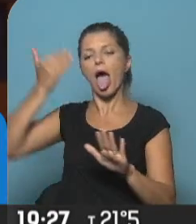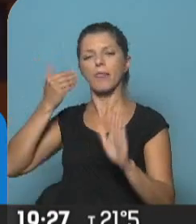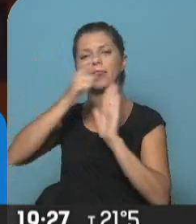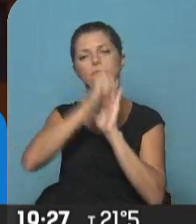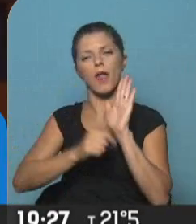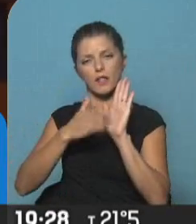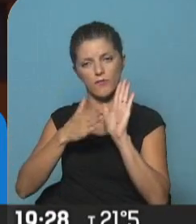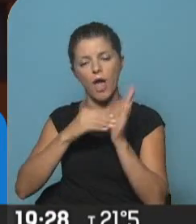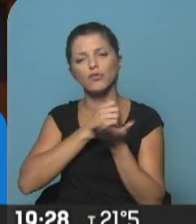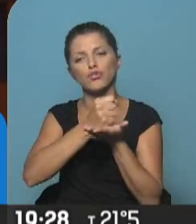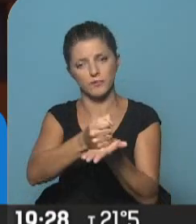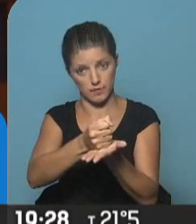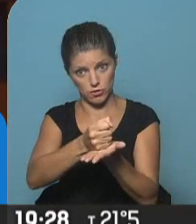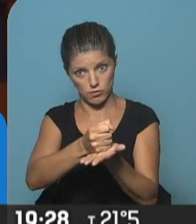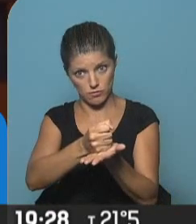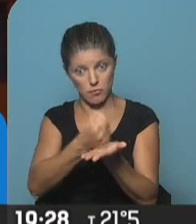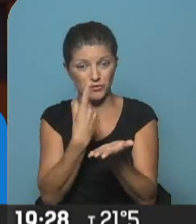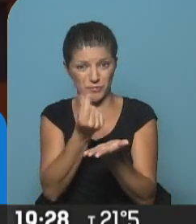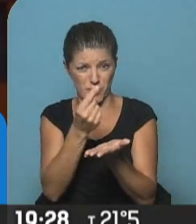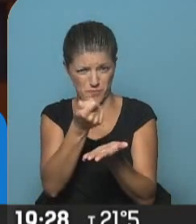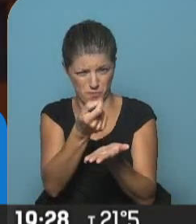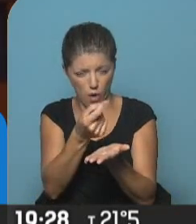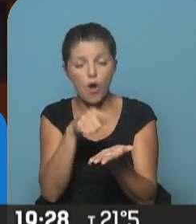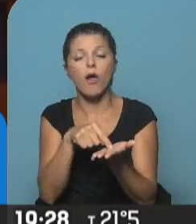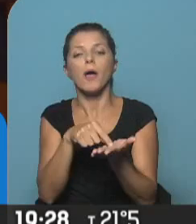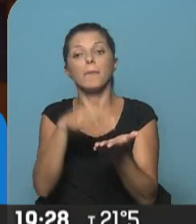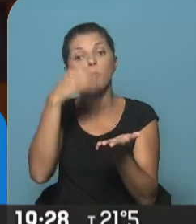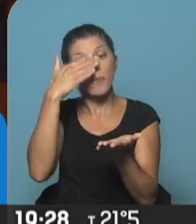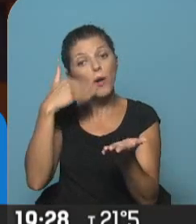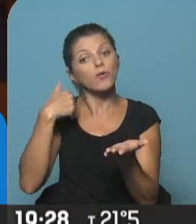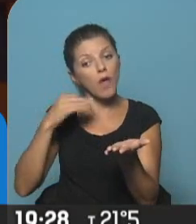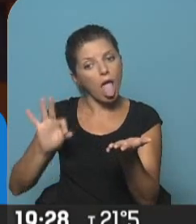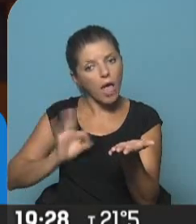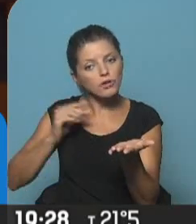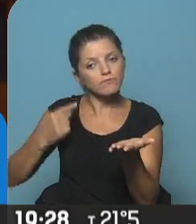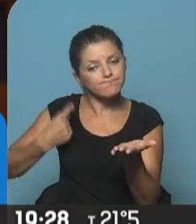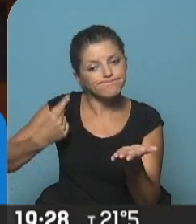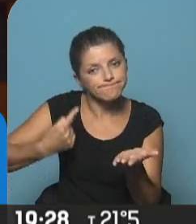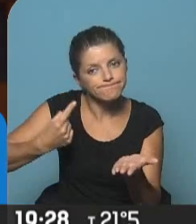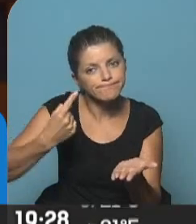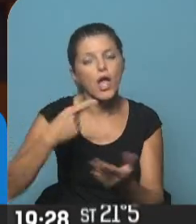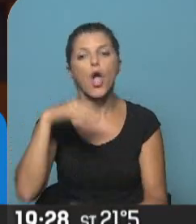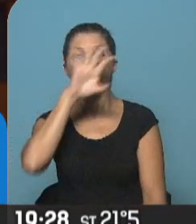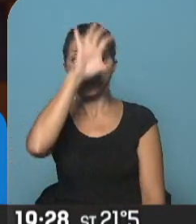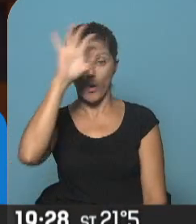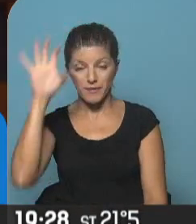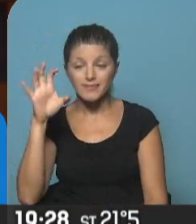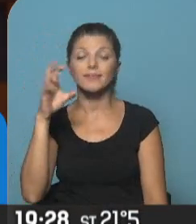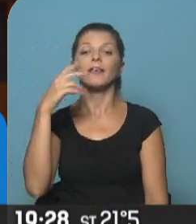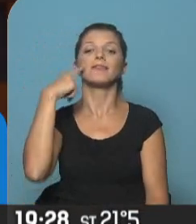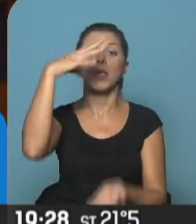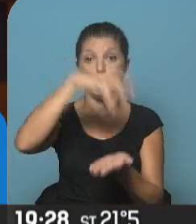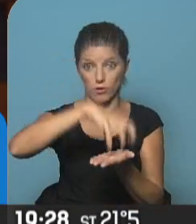eran bajas por esa razón, en el curso de los años las provincias y los municipios han aprovechado para volcar sobre